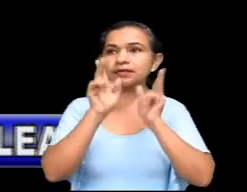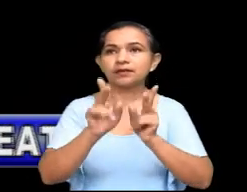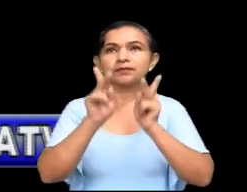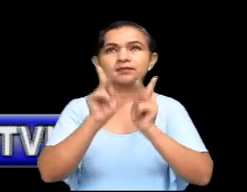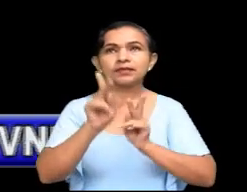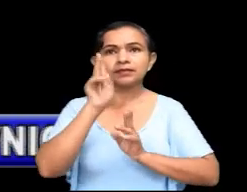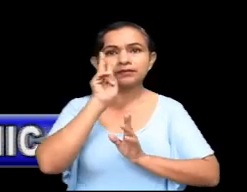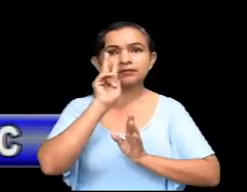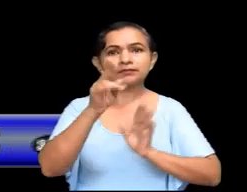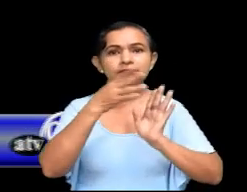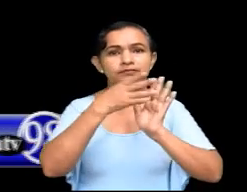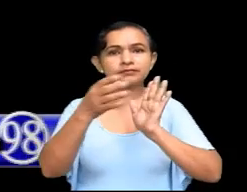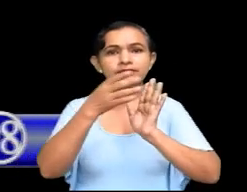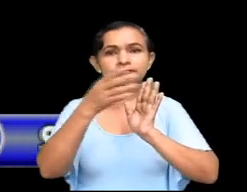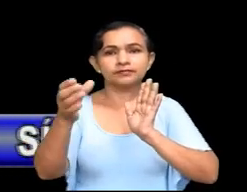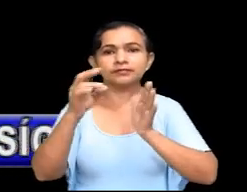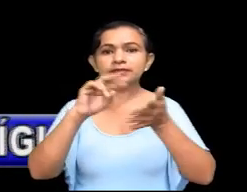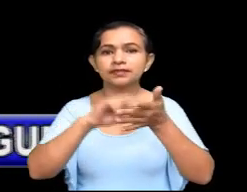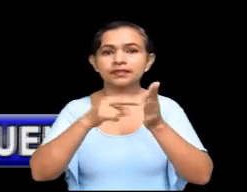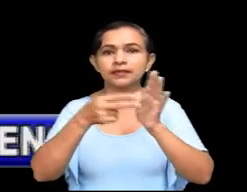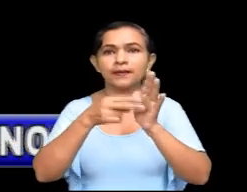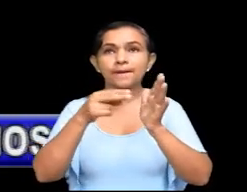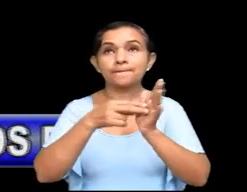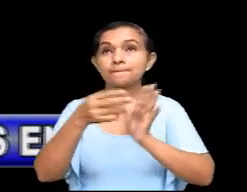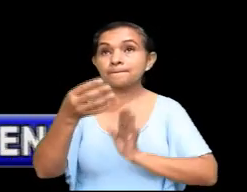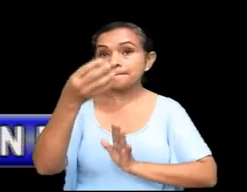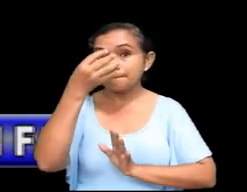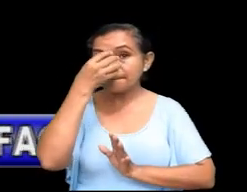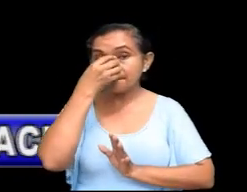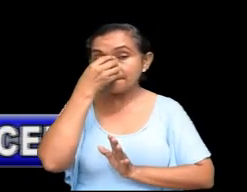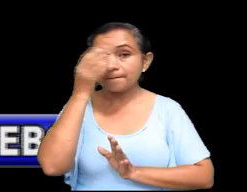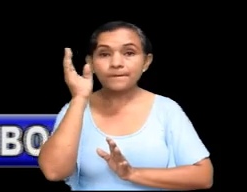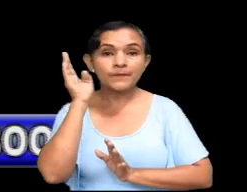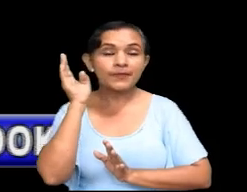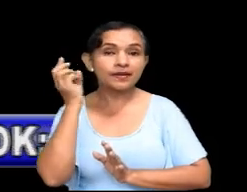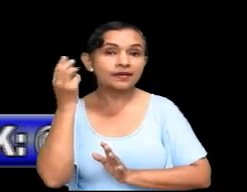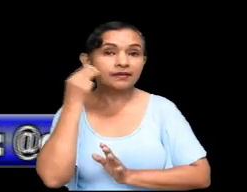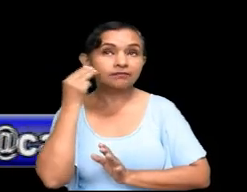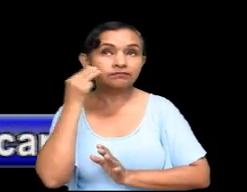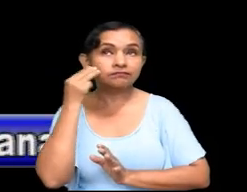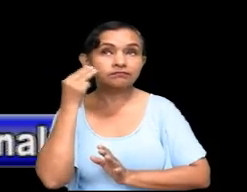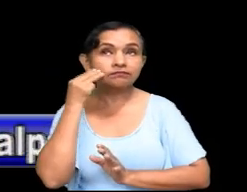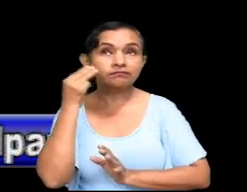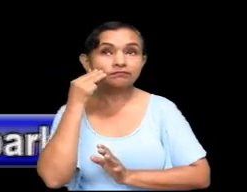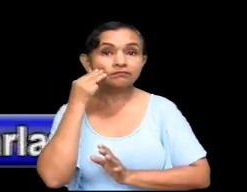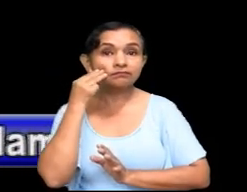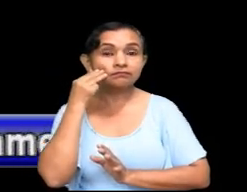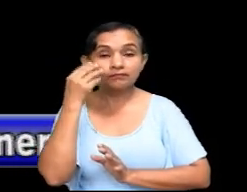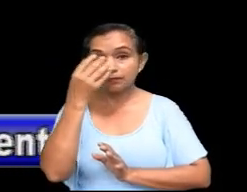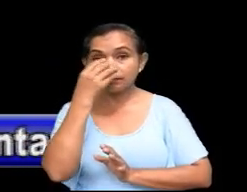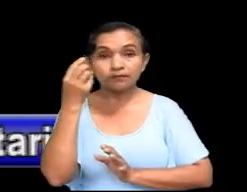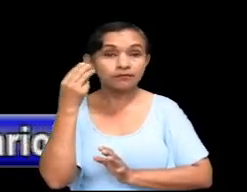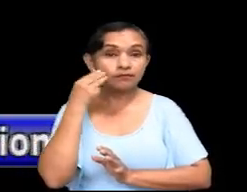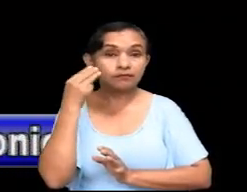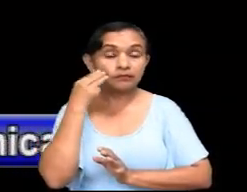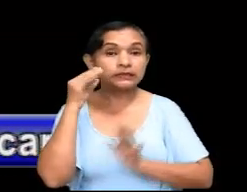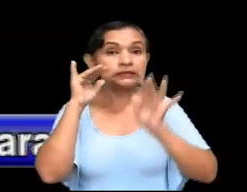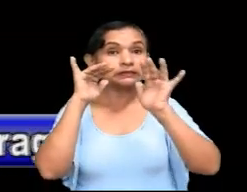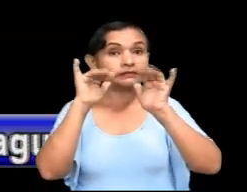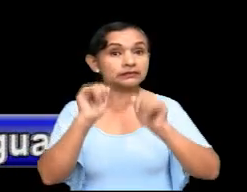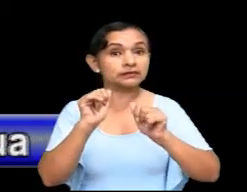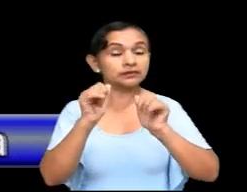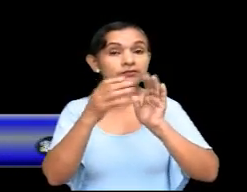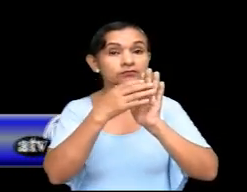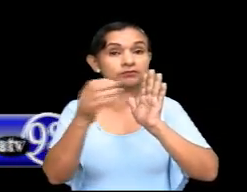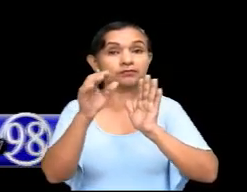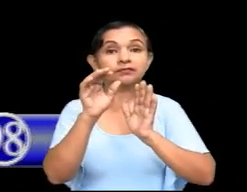han viralizado un reto que consiste en bromear con las madres. El reto es inofensivo, pero los videos ya marcan tendencia en